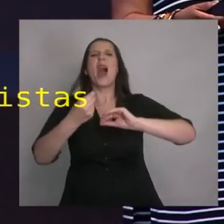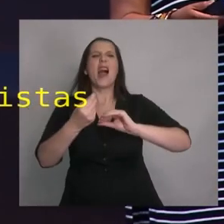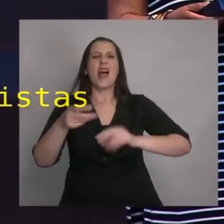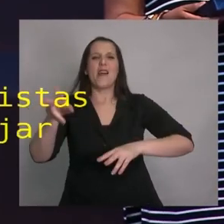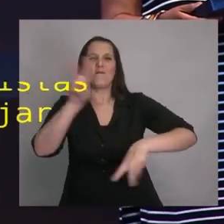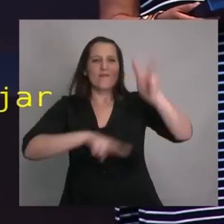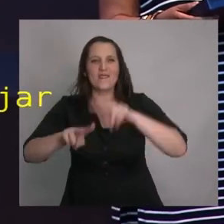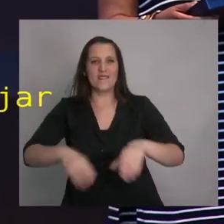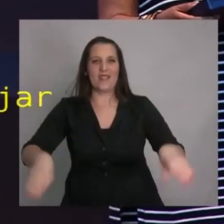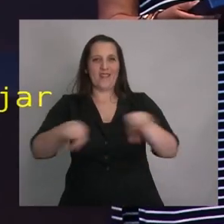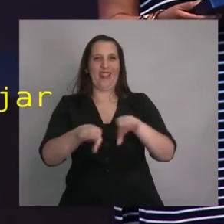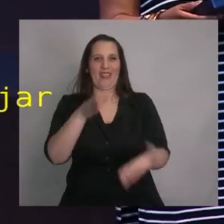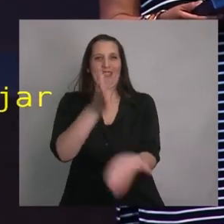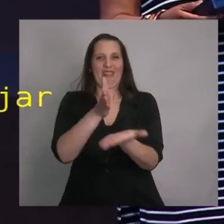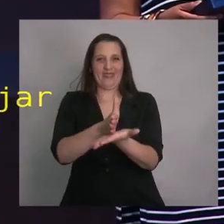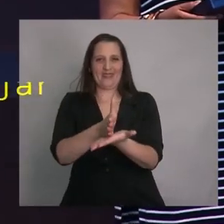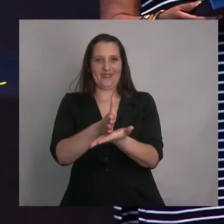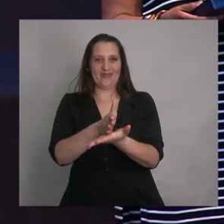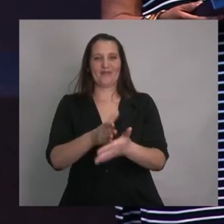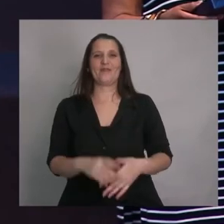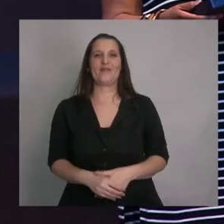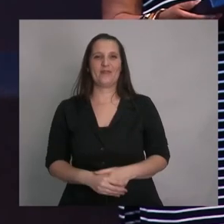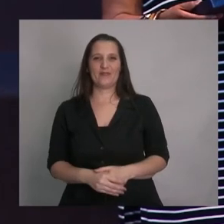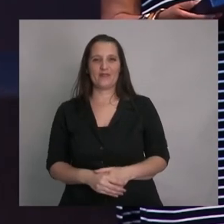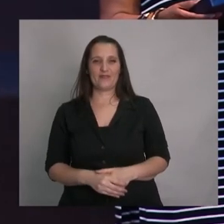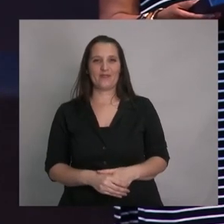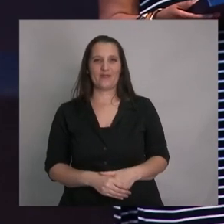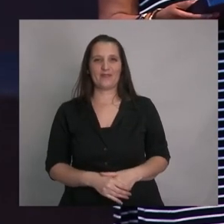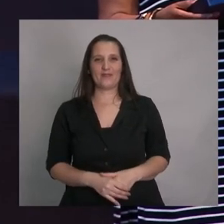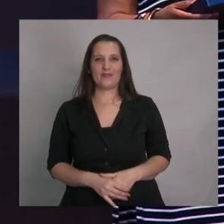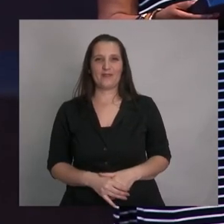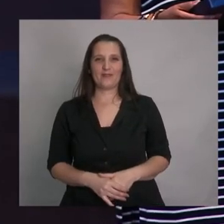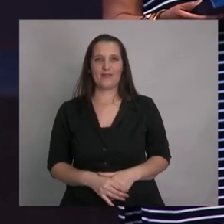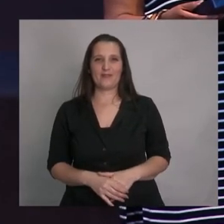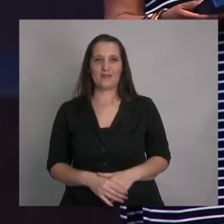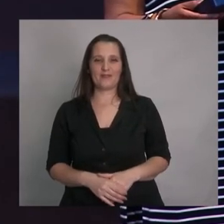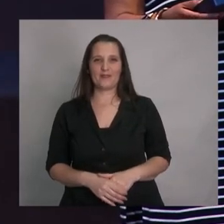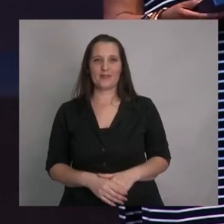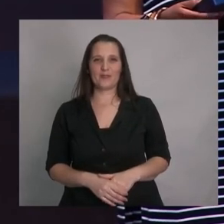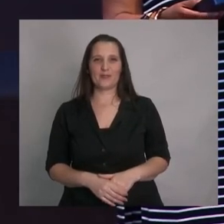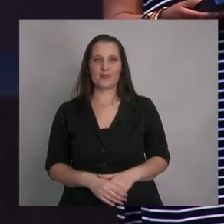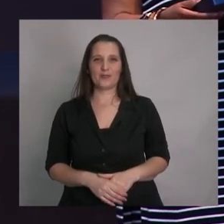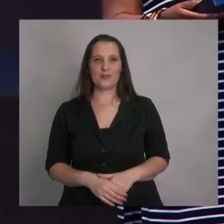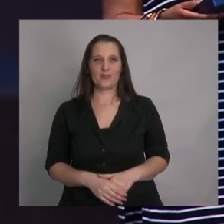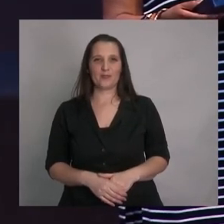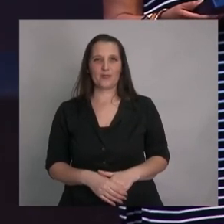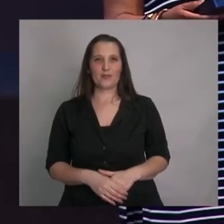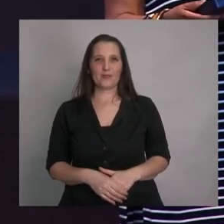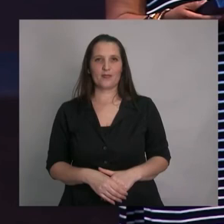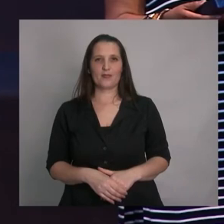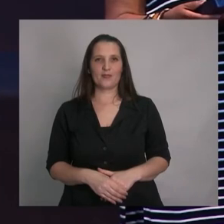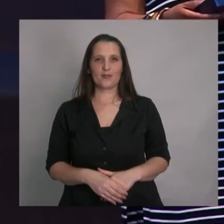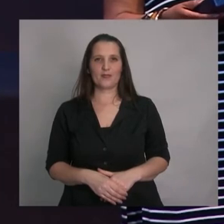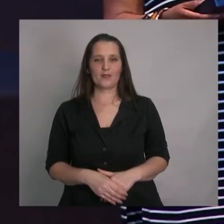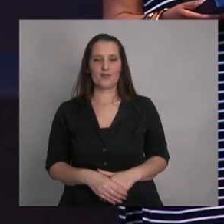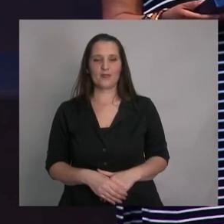los movimientos de mujeres en áfrica juntamos nuestras manos con los movimientos de mujeres de